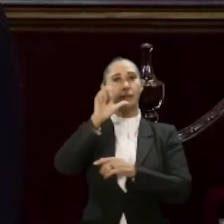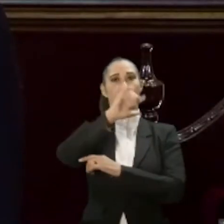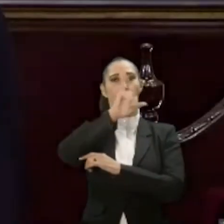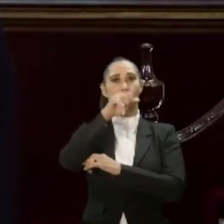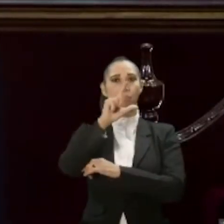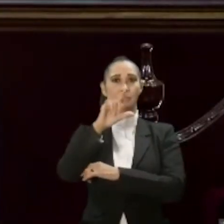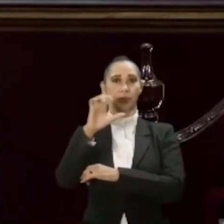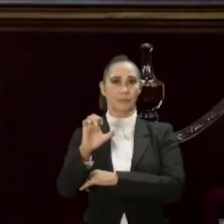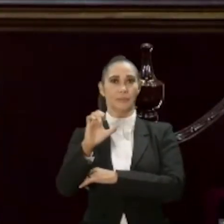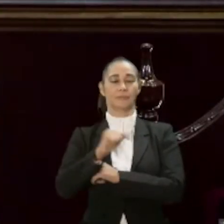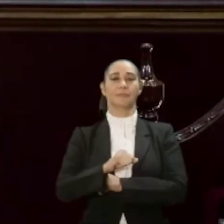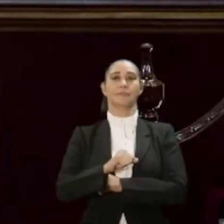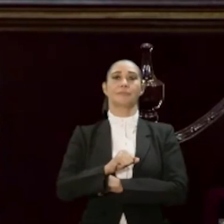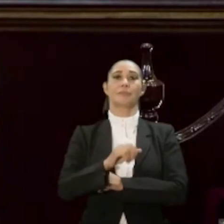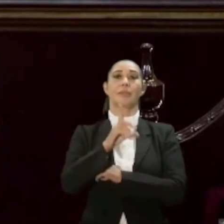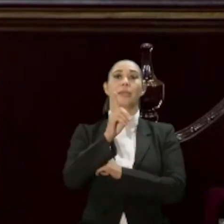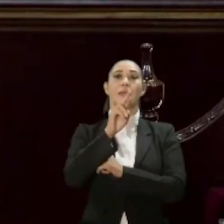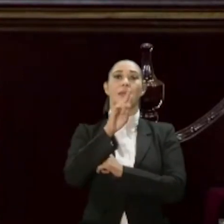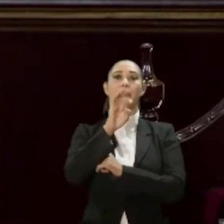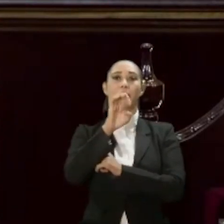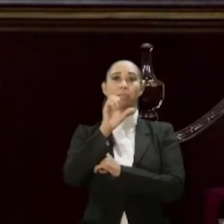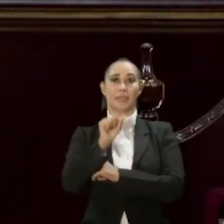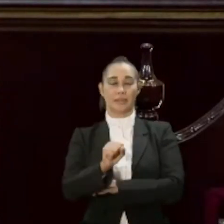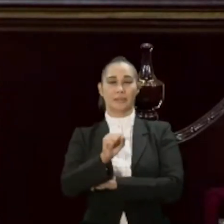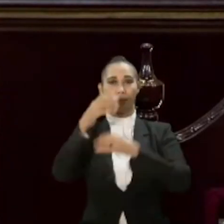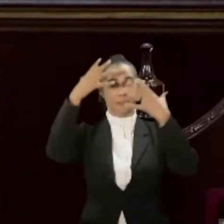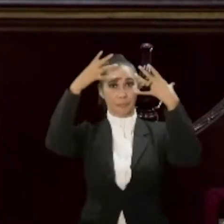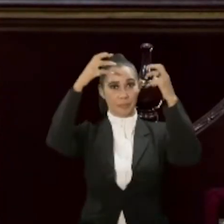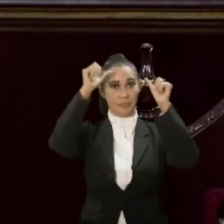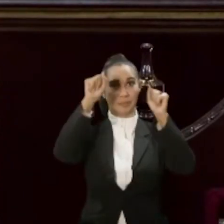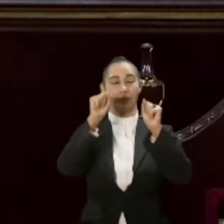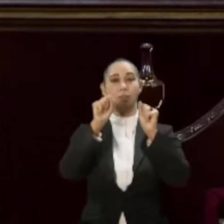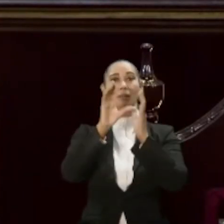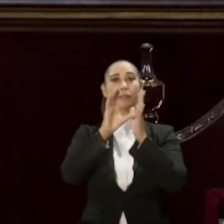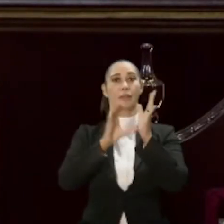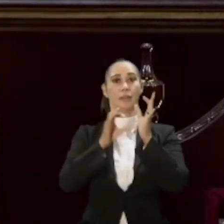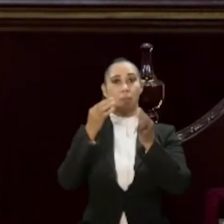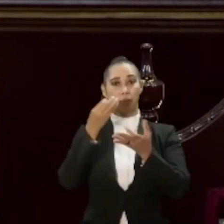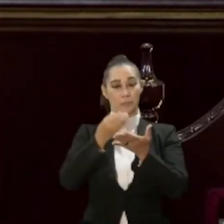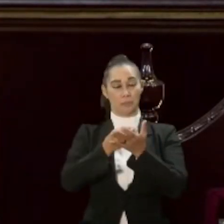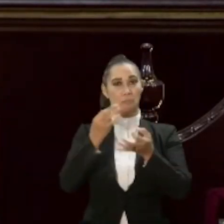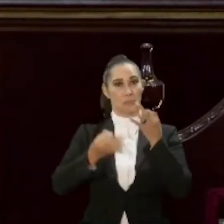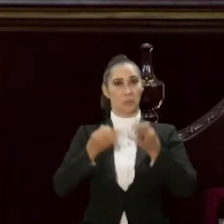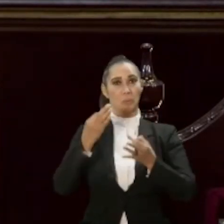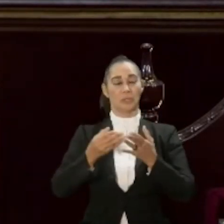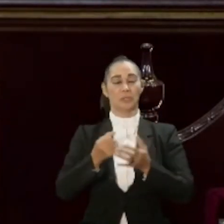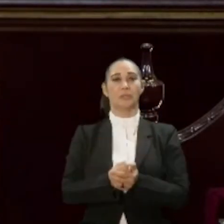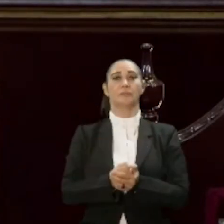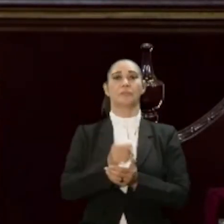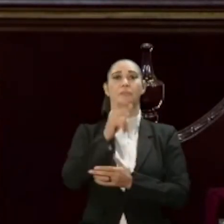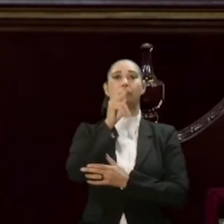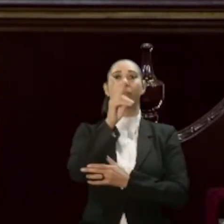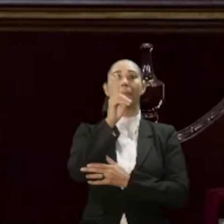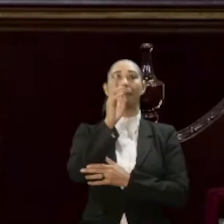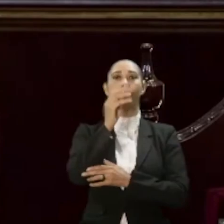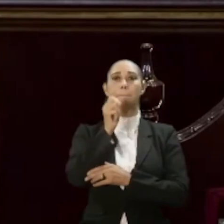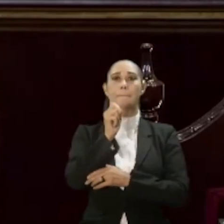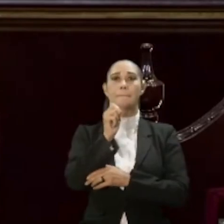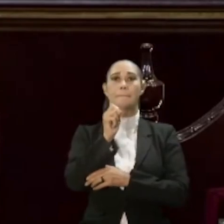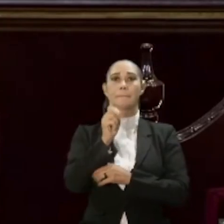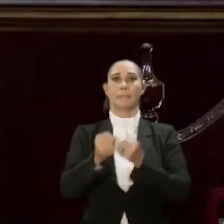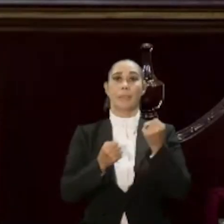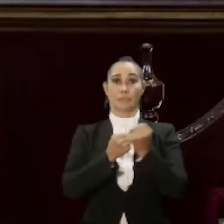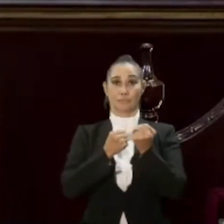señor Yanel Andrés Ramírez Sánchez, presidente de la Cámara de Cuentas, honorable señor Pablo Ulloa, defensor del